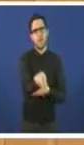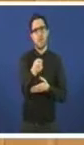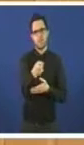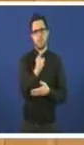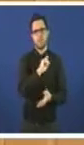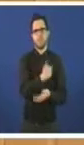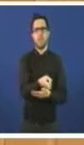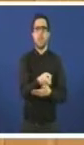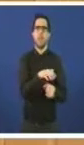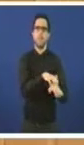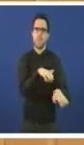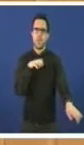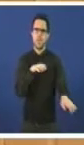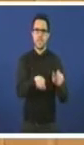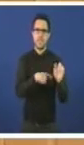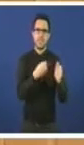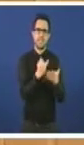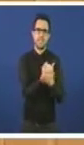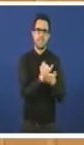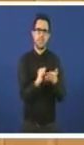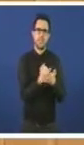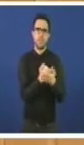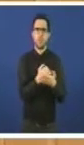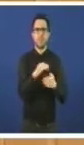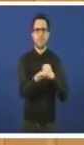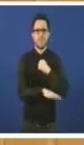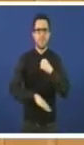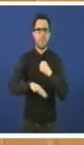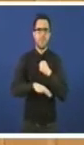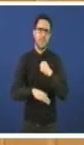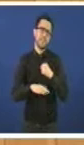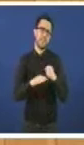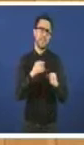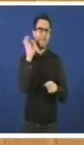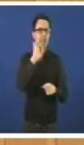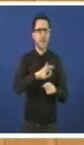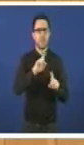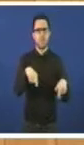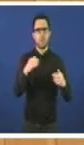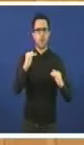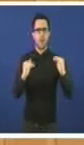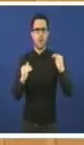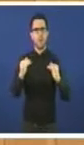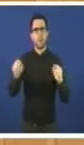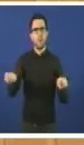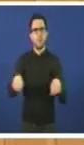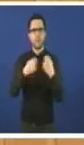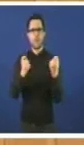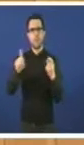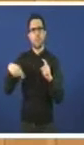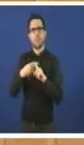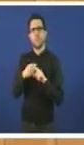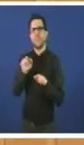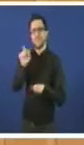en galego sustituyeron los sistemas de por un sistema totalmente desproporcionado que fue lo que provocó la reacción social en